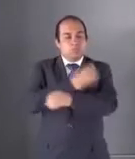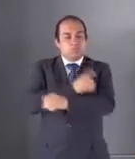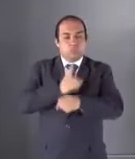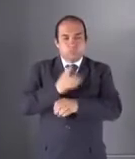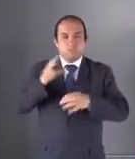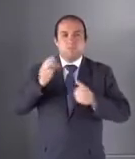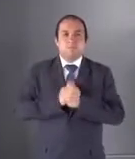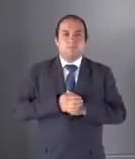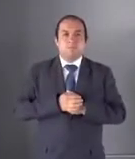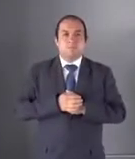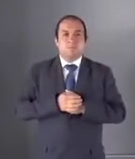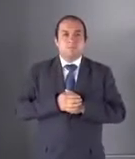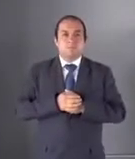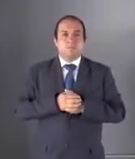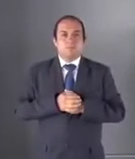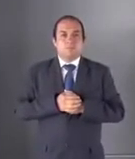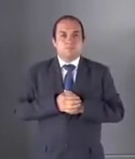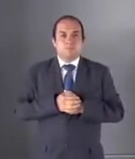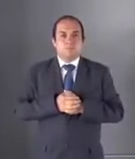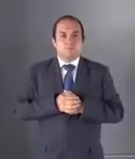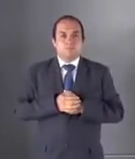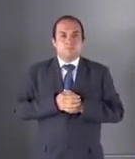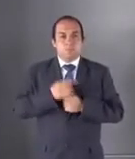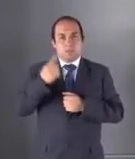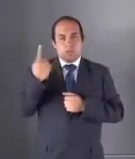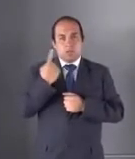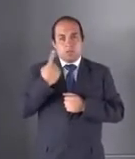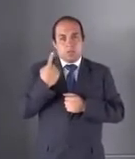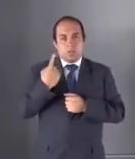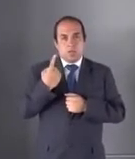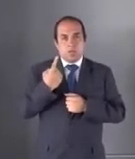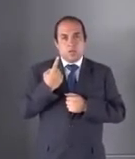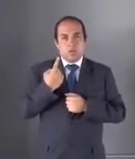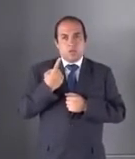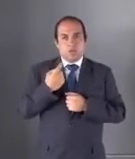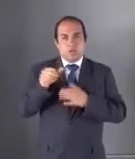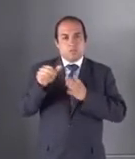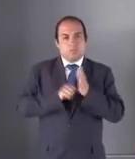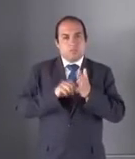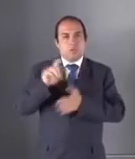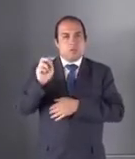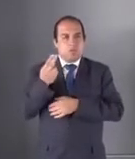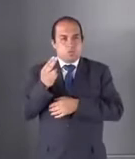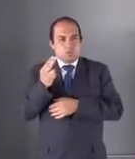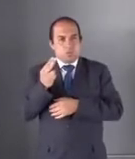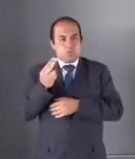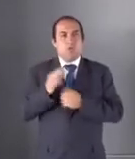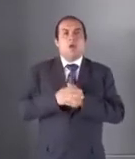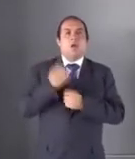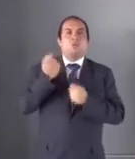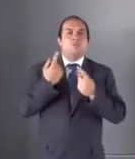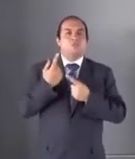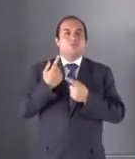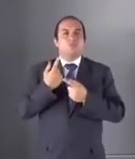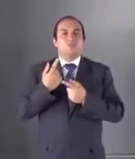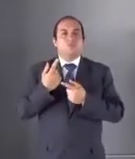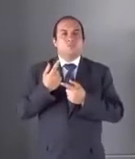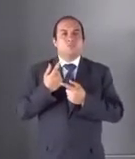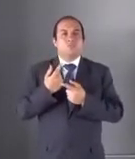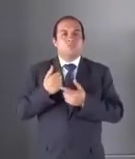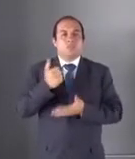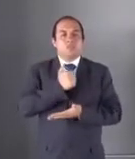pudieron ver, pues este 1 y 2 de noviembre, los distintos cementerios, panteones de la ciudad, cómo